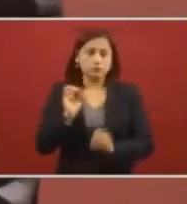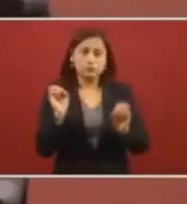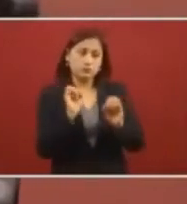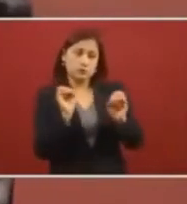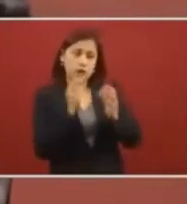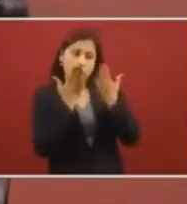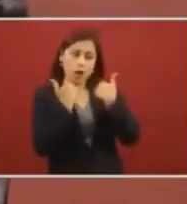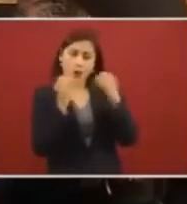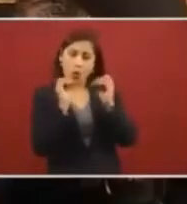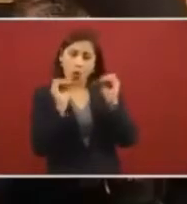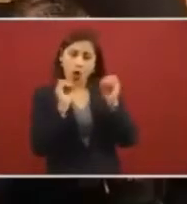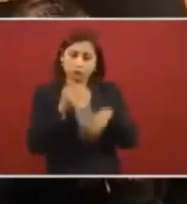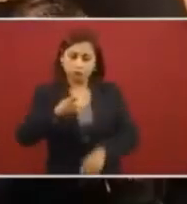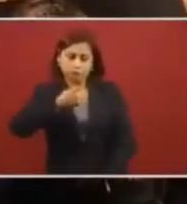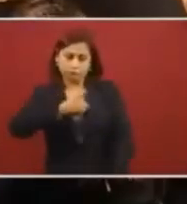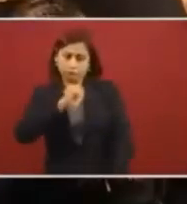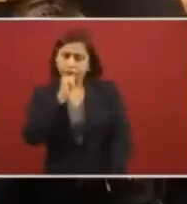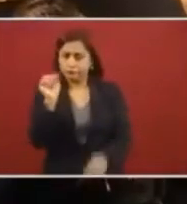Acerca de